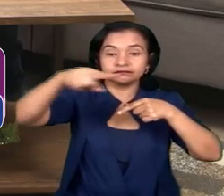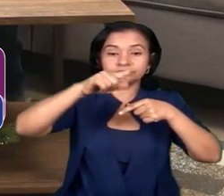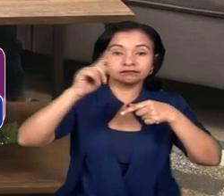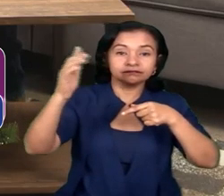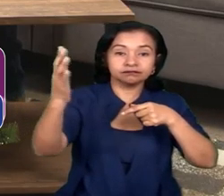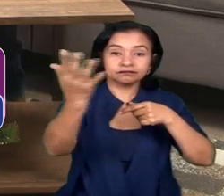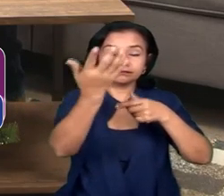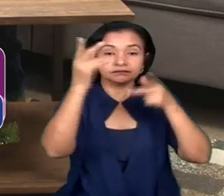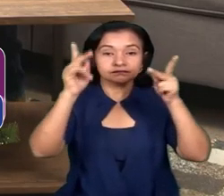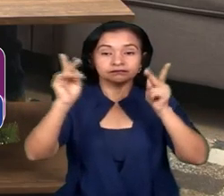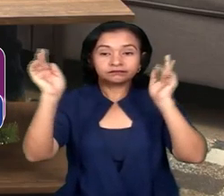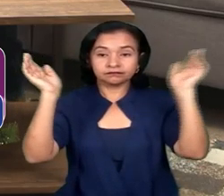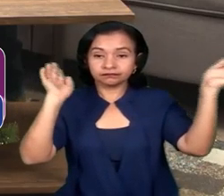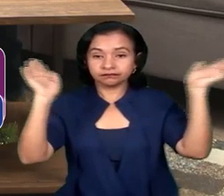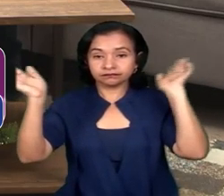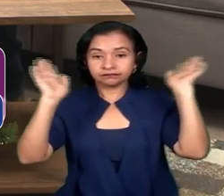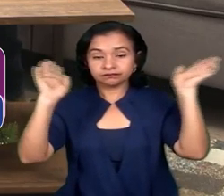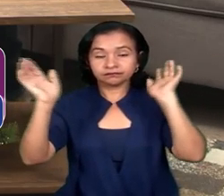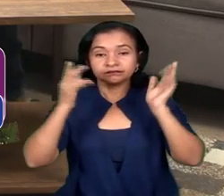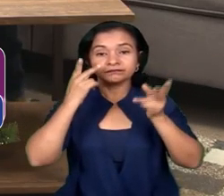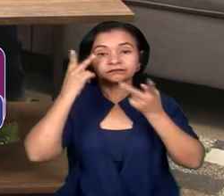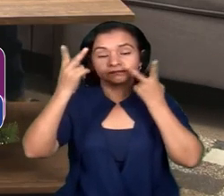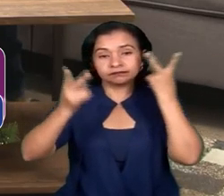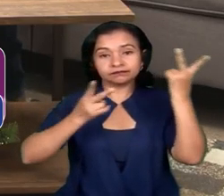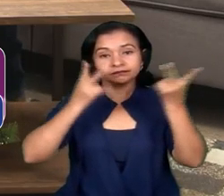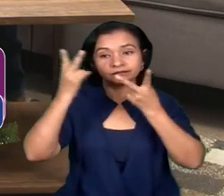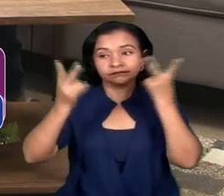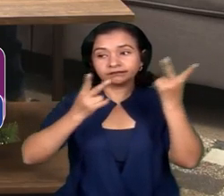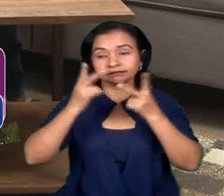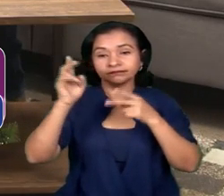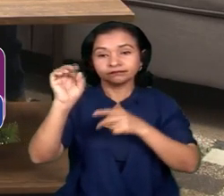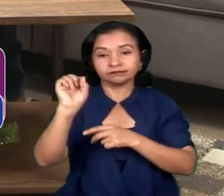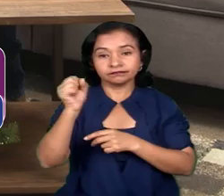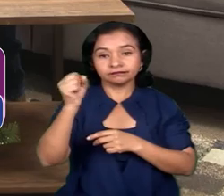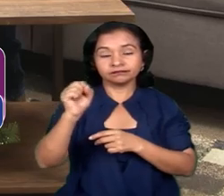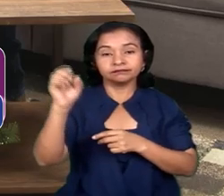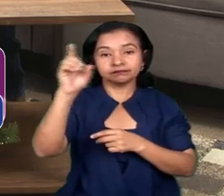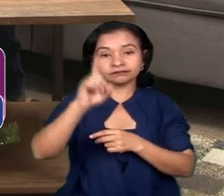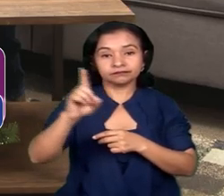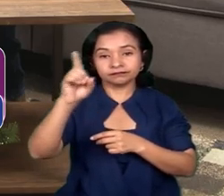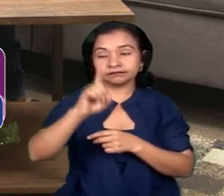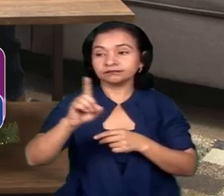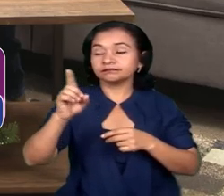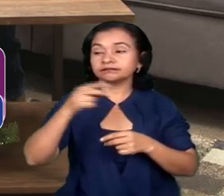comerciantes y a la misma población que los visite. Y este fin de semana igual sí,